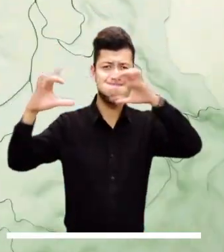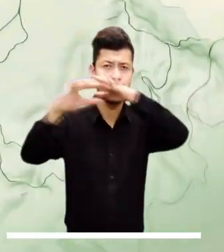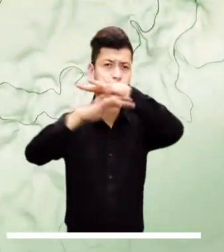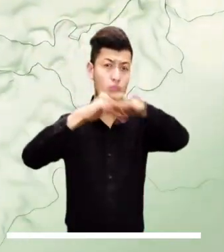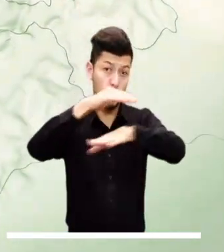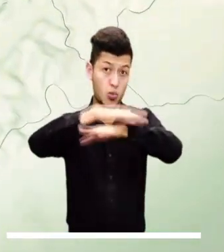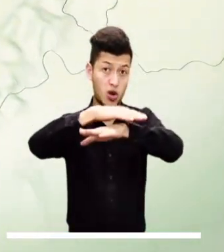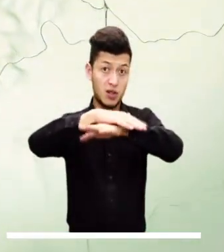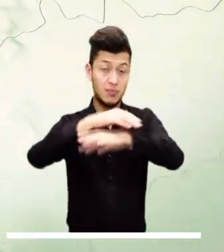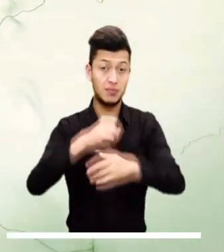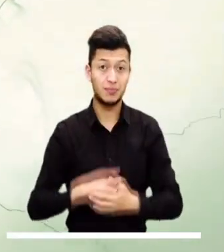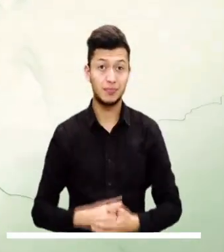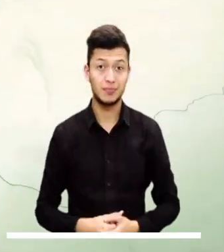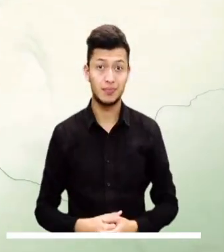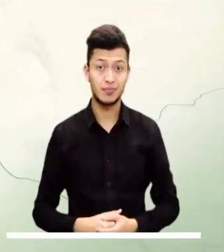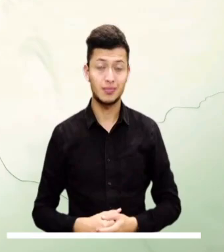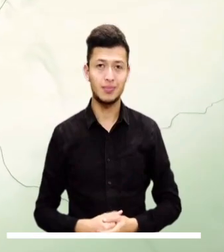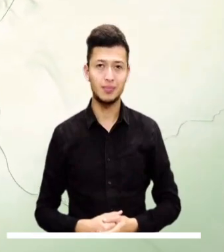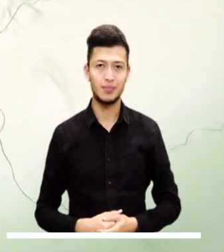tarde.